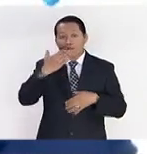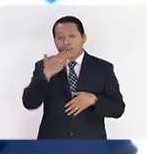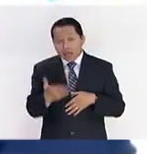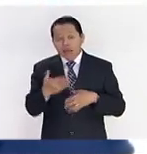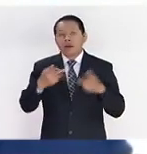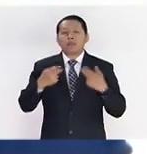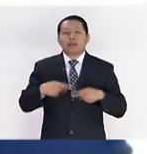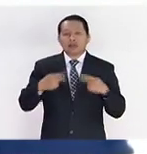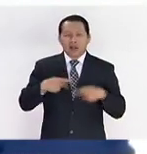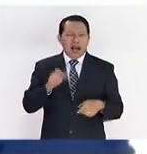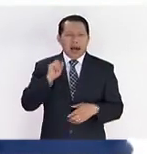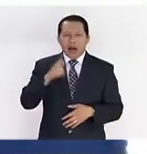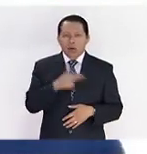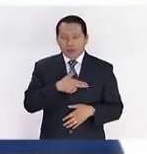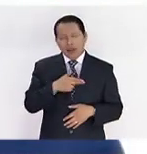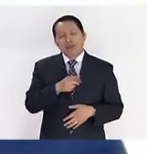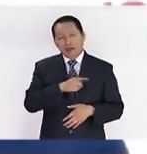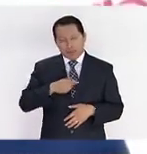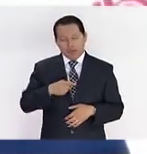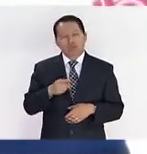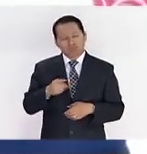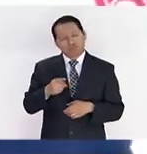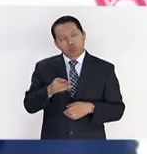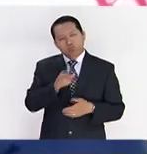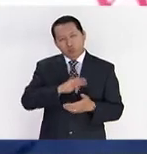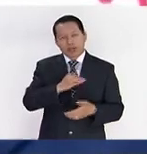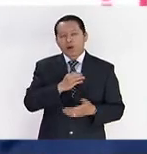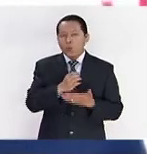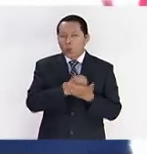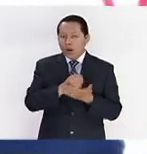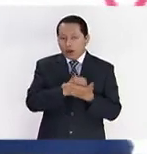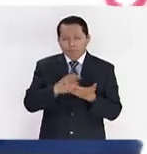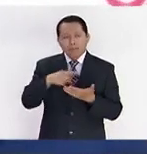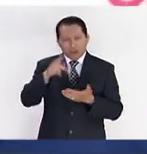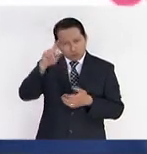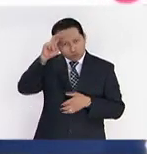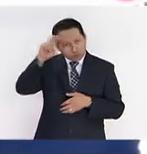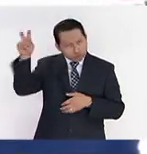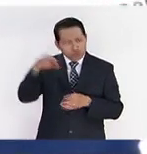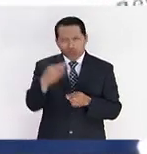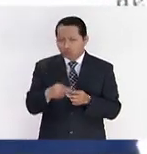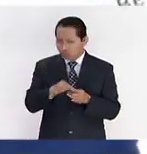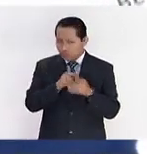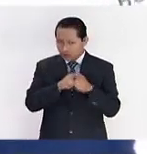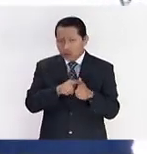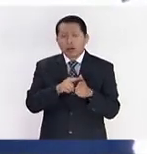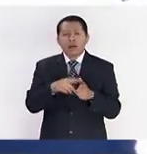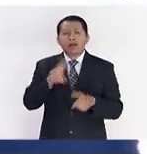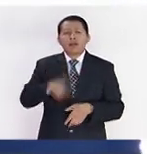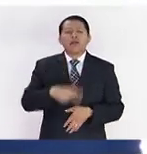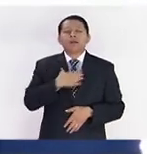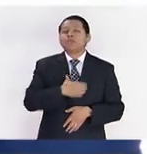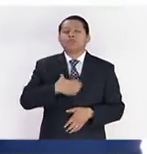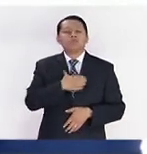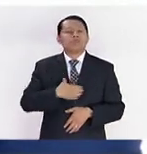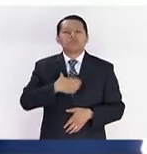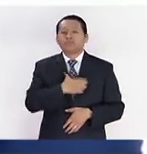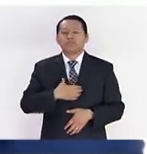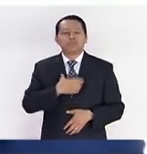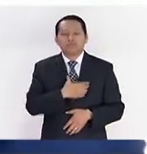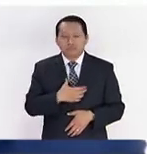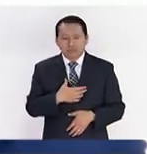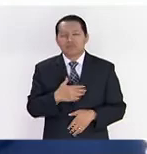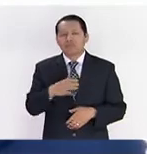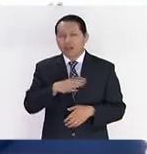gente que está lesionada. Pero bueno, la verdad que seguimos soñando despiertos. Estamos muy, muy contentos por nuestra